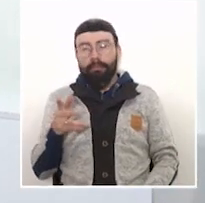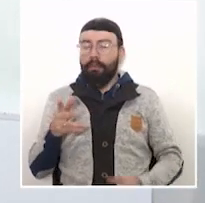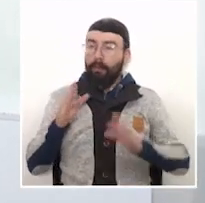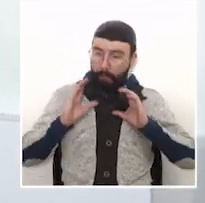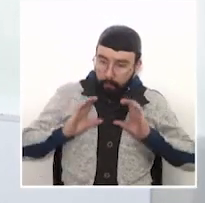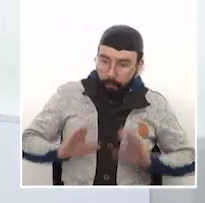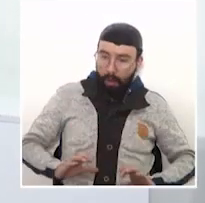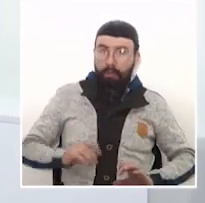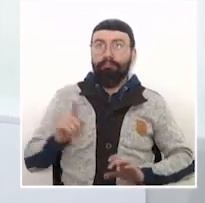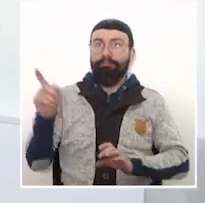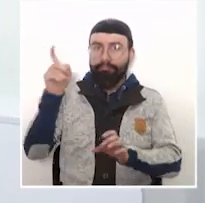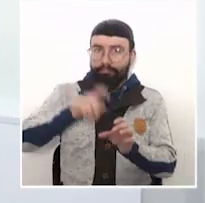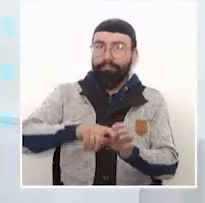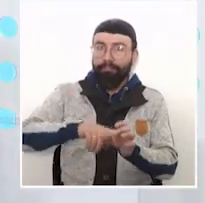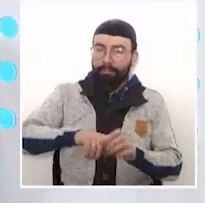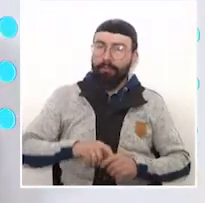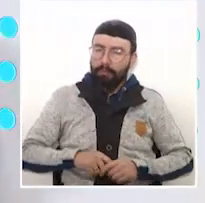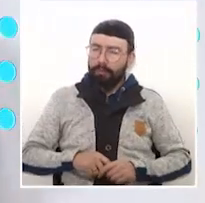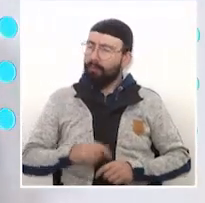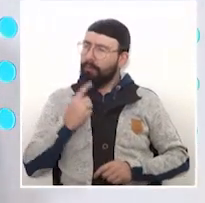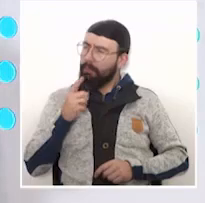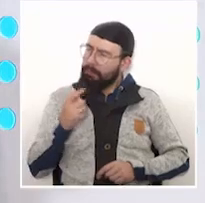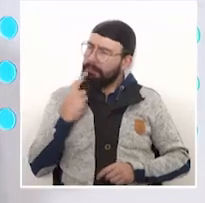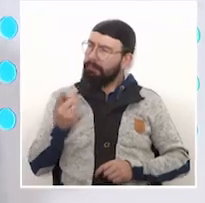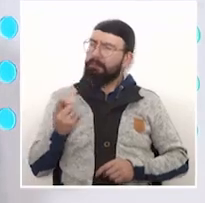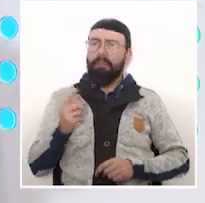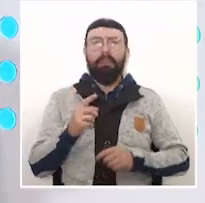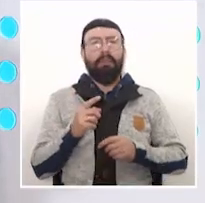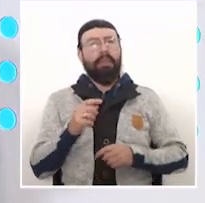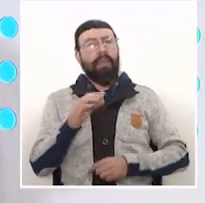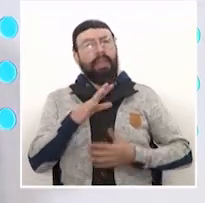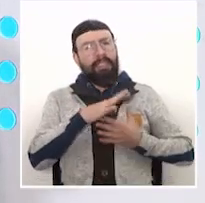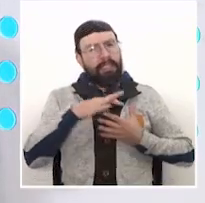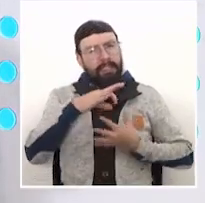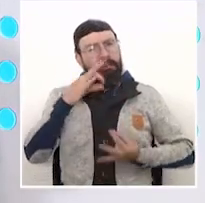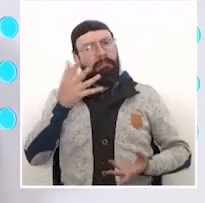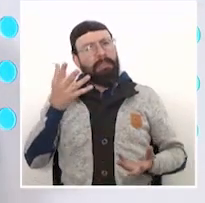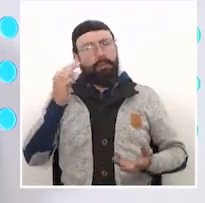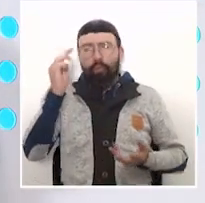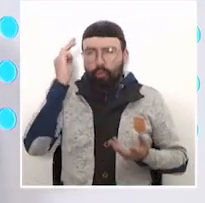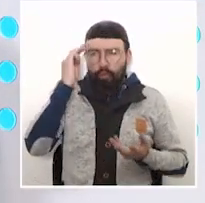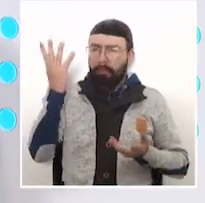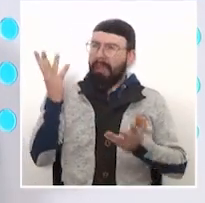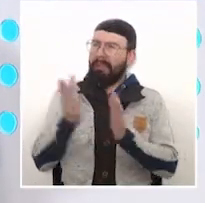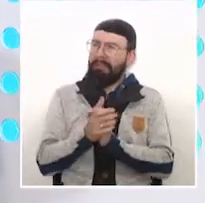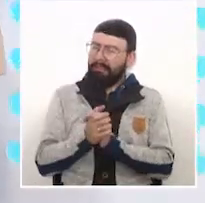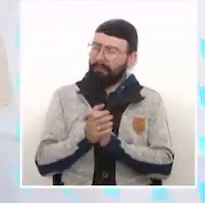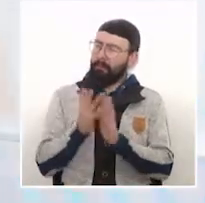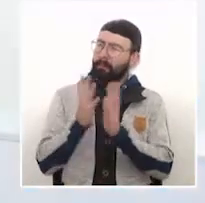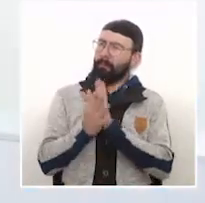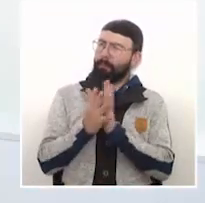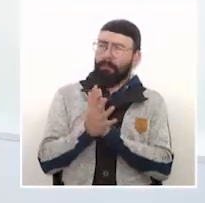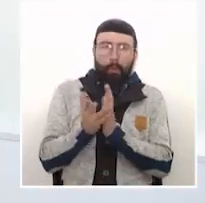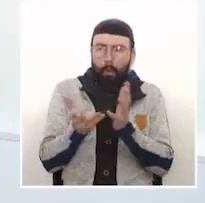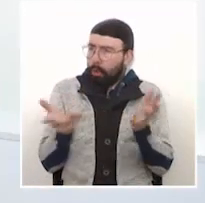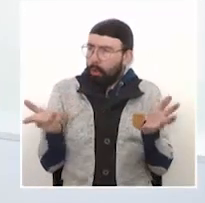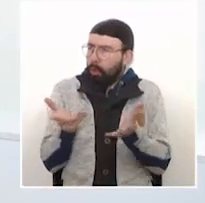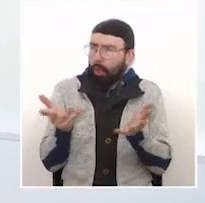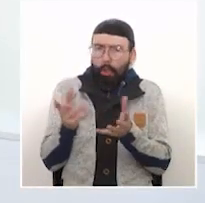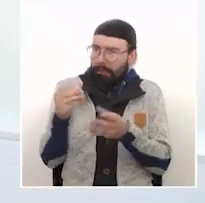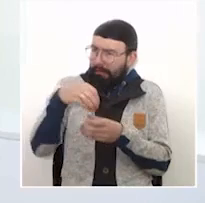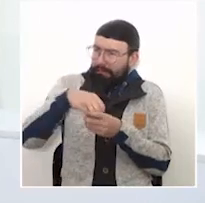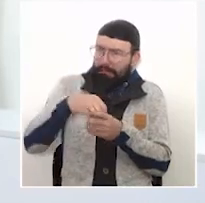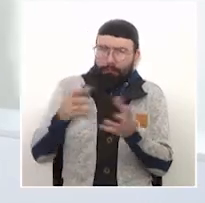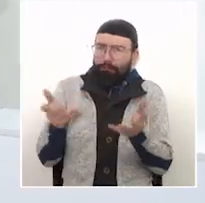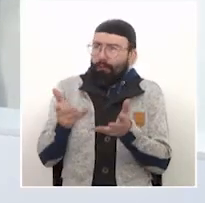física. Nos han hablado del espíritu, de la mente, y muchas veces no sabemos dónde se ubica esto. Y hoy